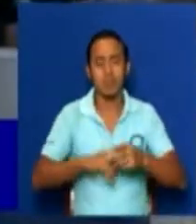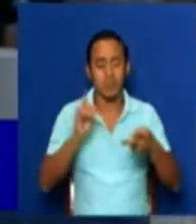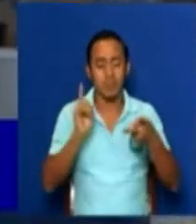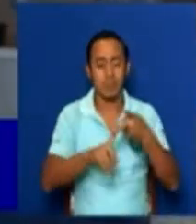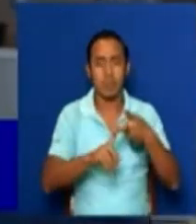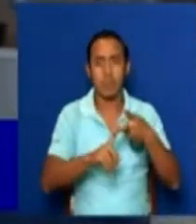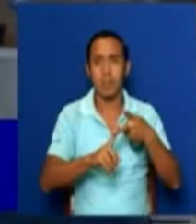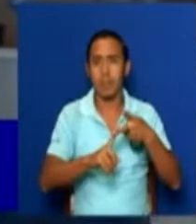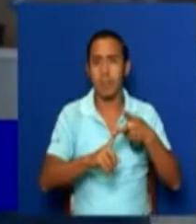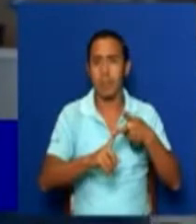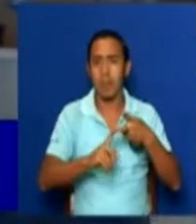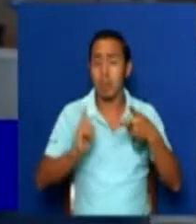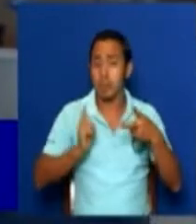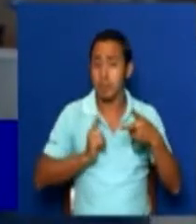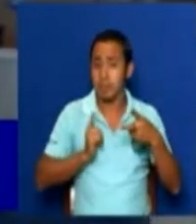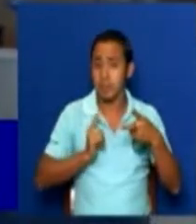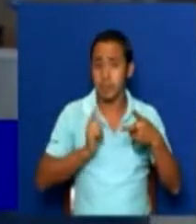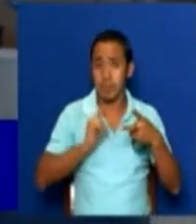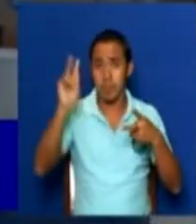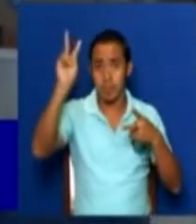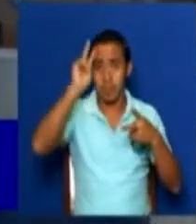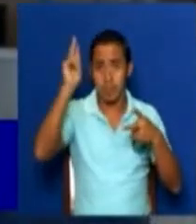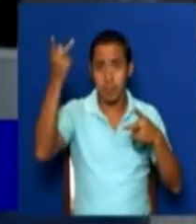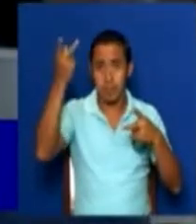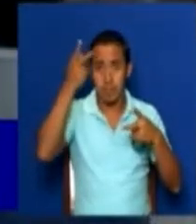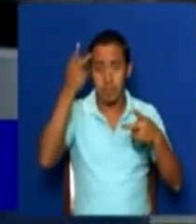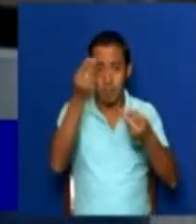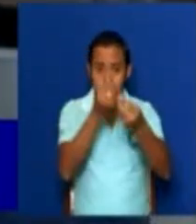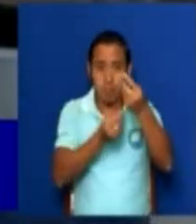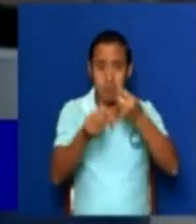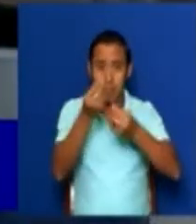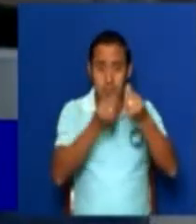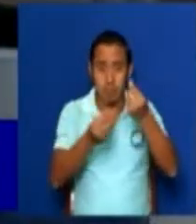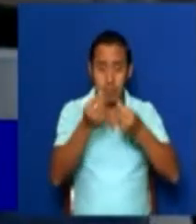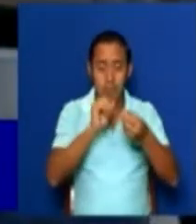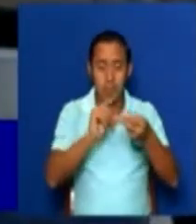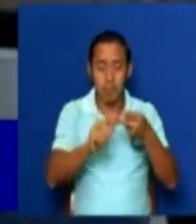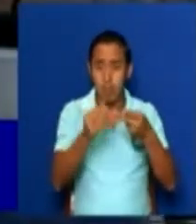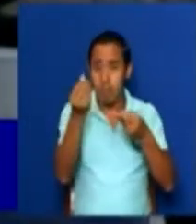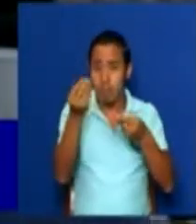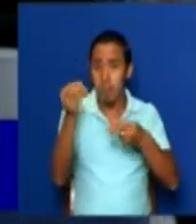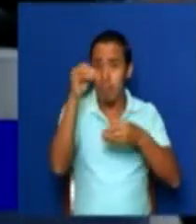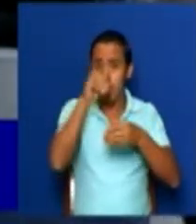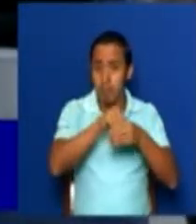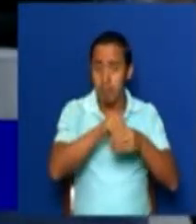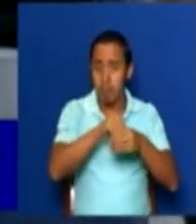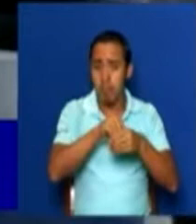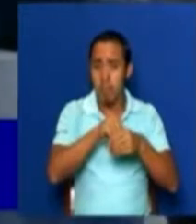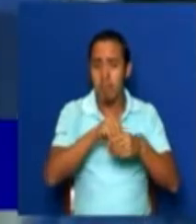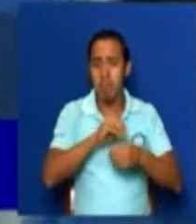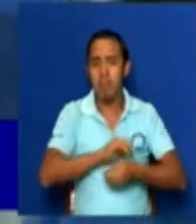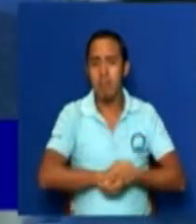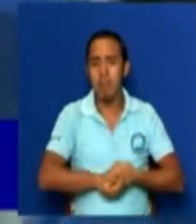Segundo, tenemos que tener políticas económicas y recursos,